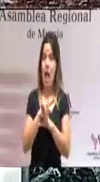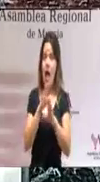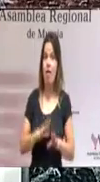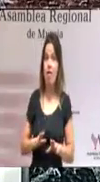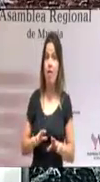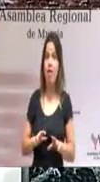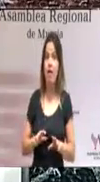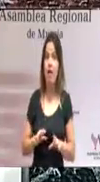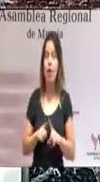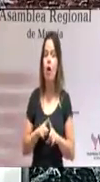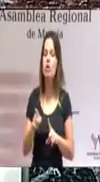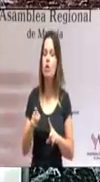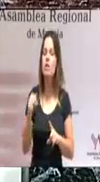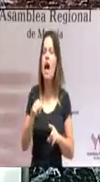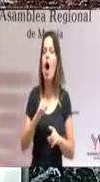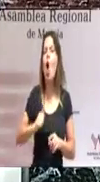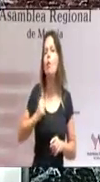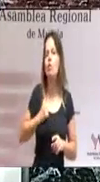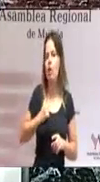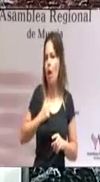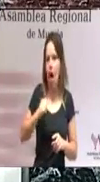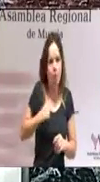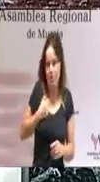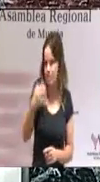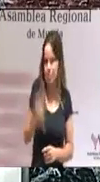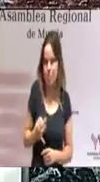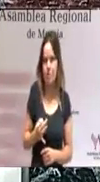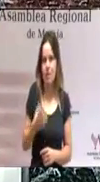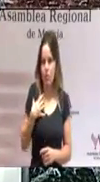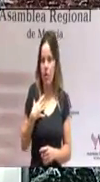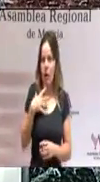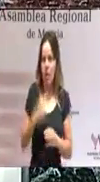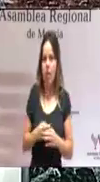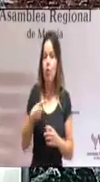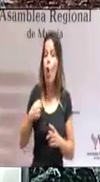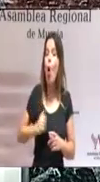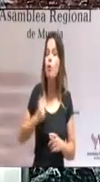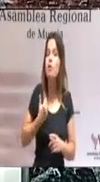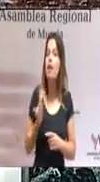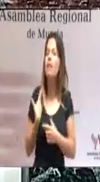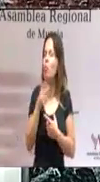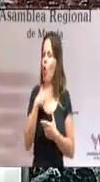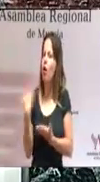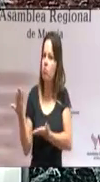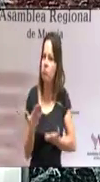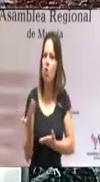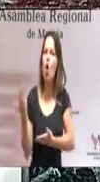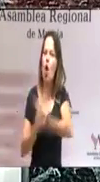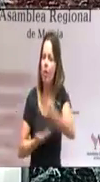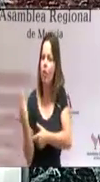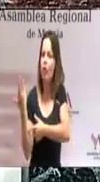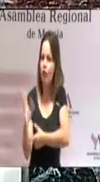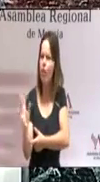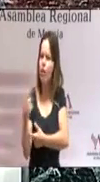puede desaprovechar esta oportunidad, créame. Hay que aprovechar una oportunidad de mano tendida, y yo creo que usted también ha hecho